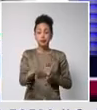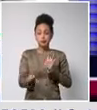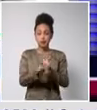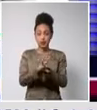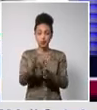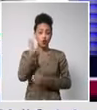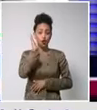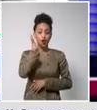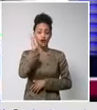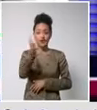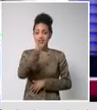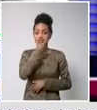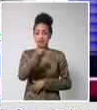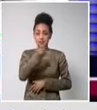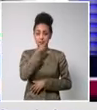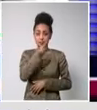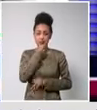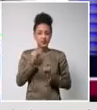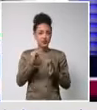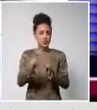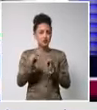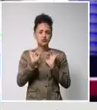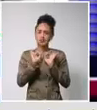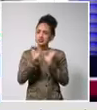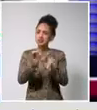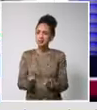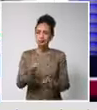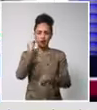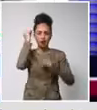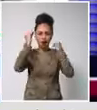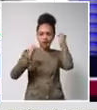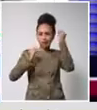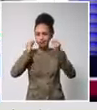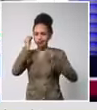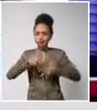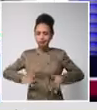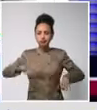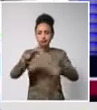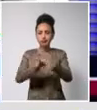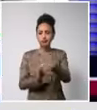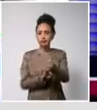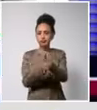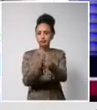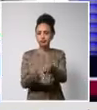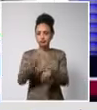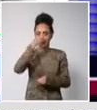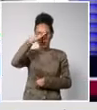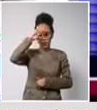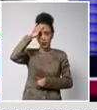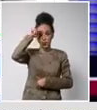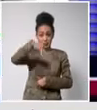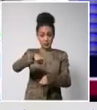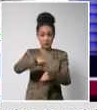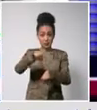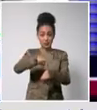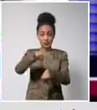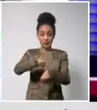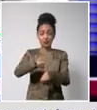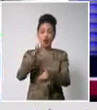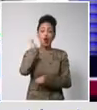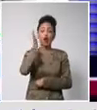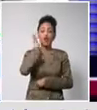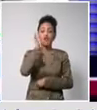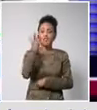conferencia de prensa que lleva a usted siempre el análisis de la situación epidemiológica en el país. Nos acompañará en este primer momento de conferencia